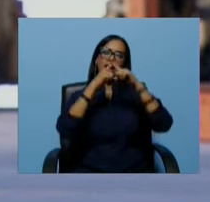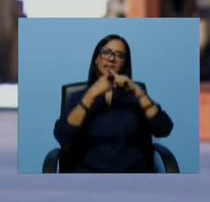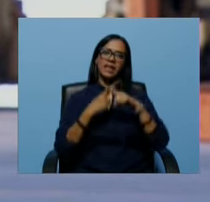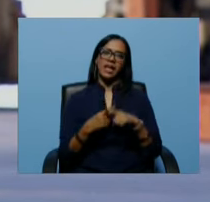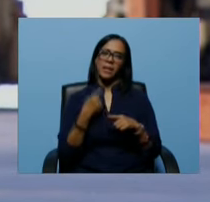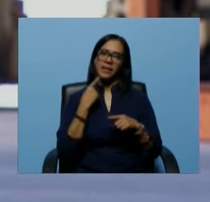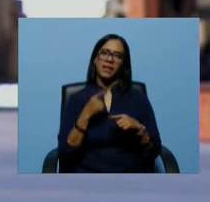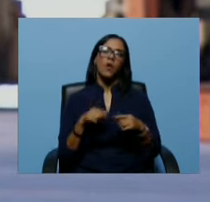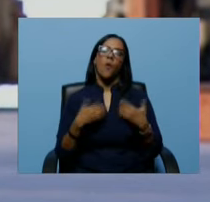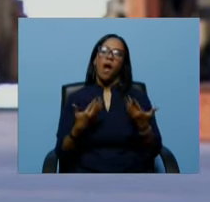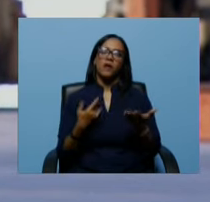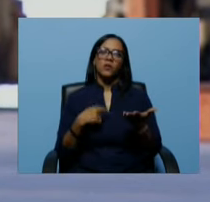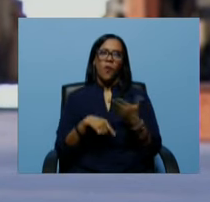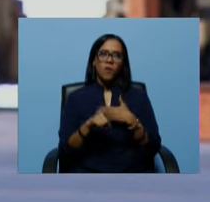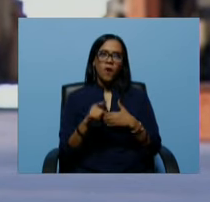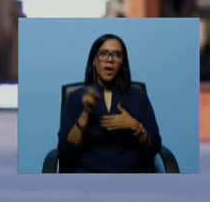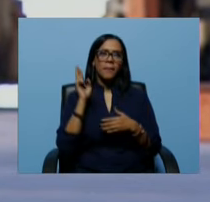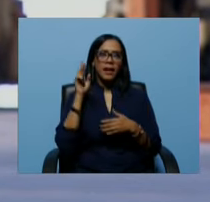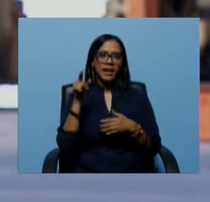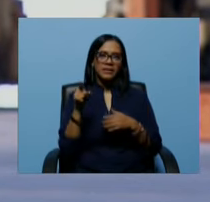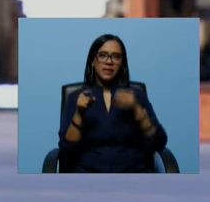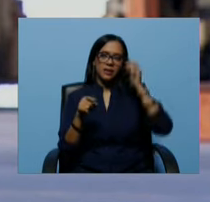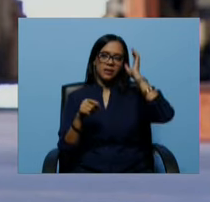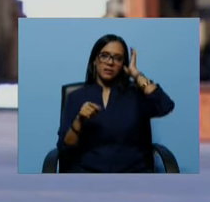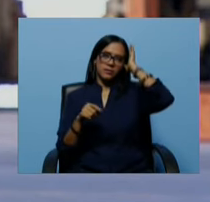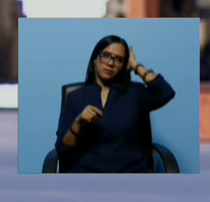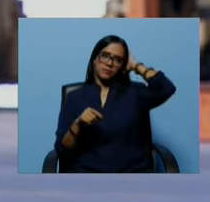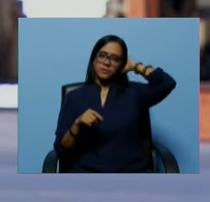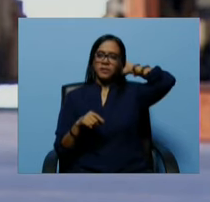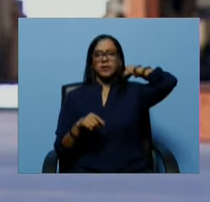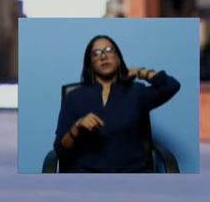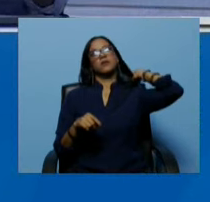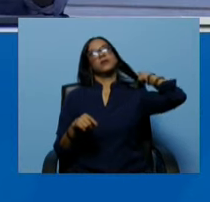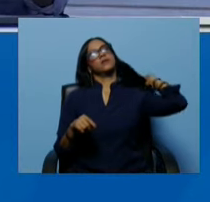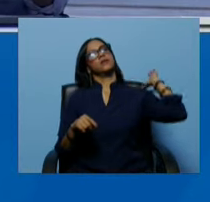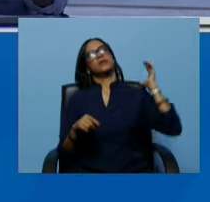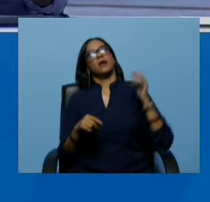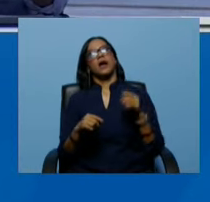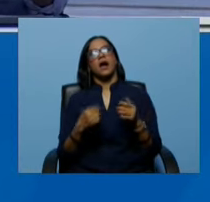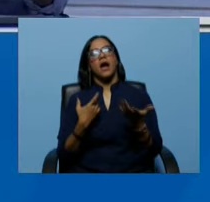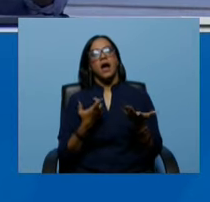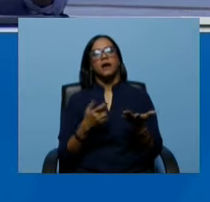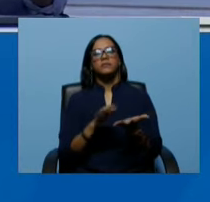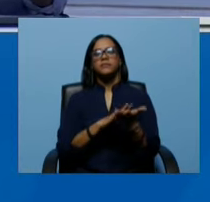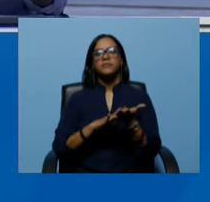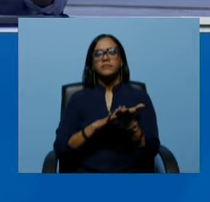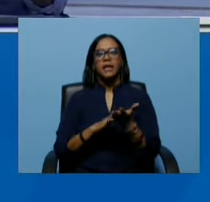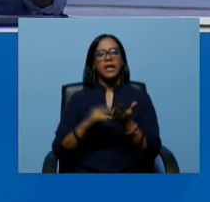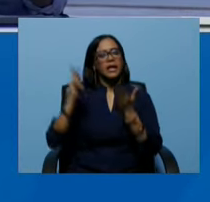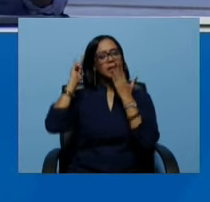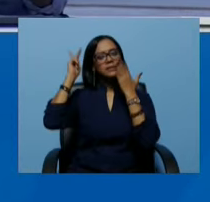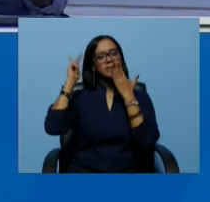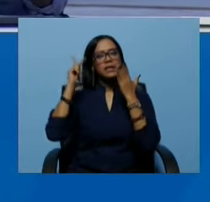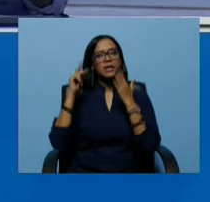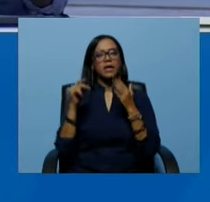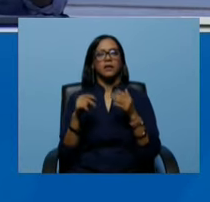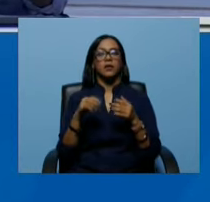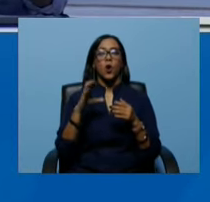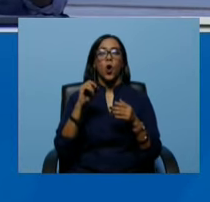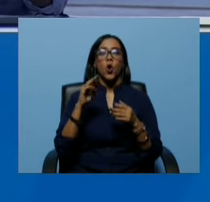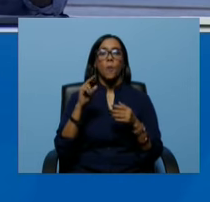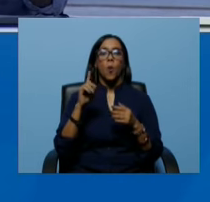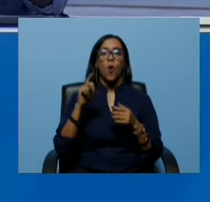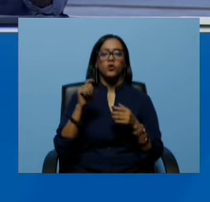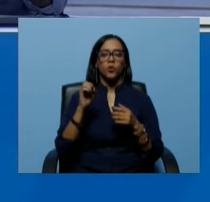¿Cuándo voy para allá a reivindicar al gran cacique Coromoto, que fue agredido